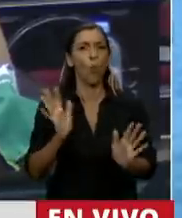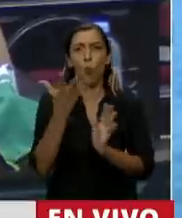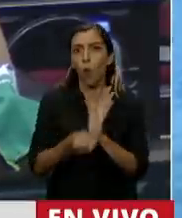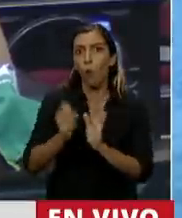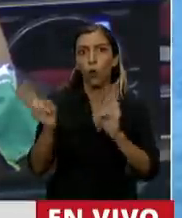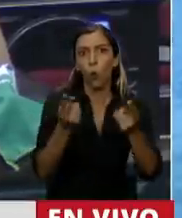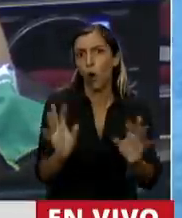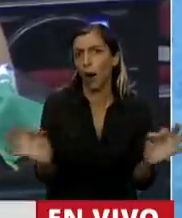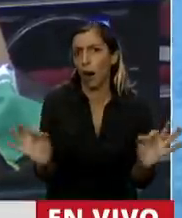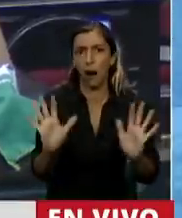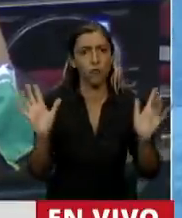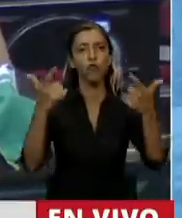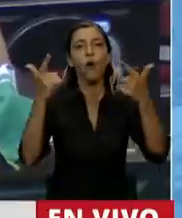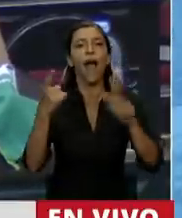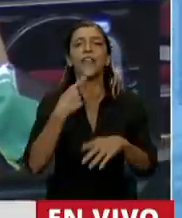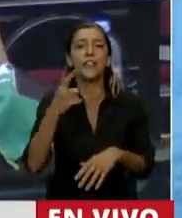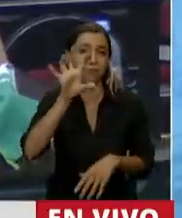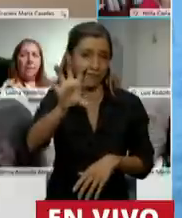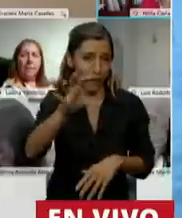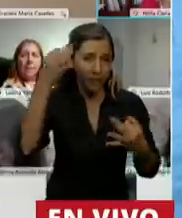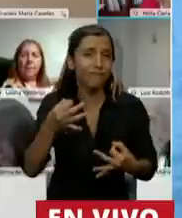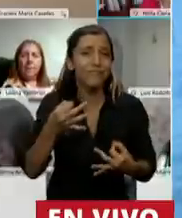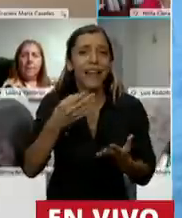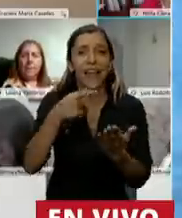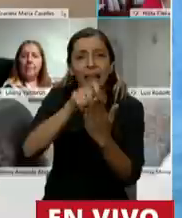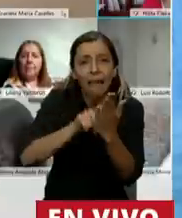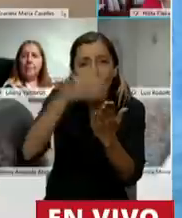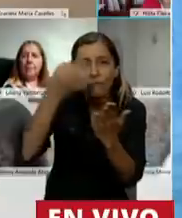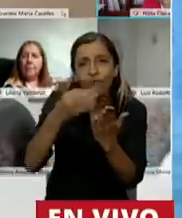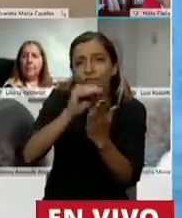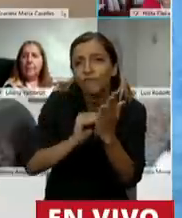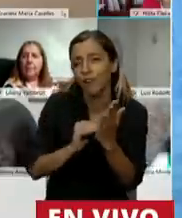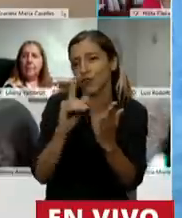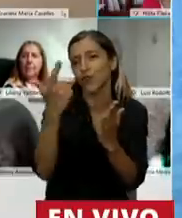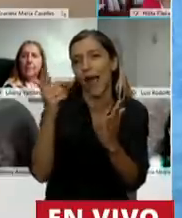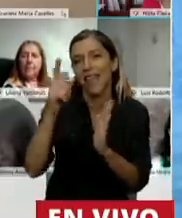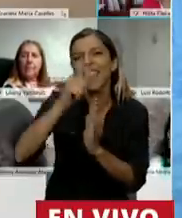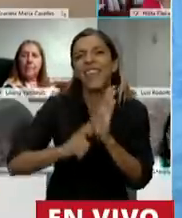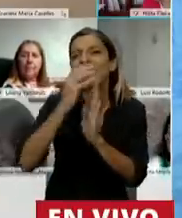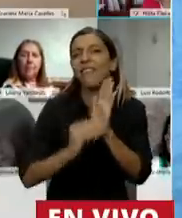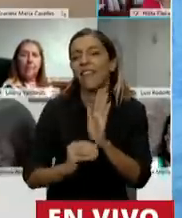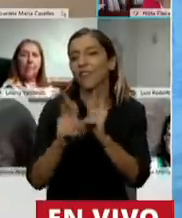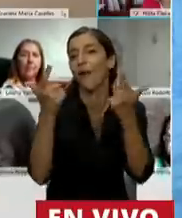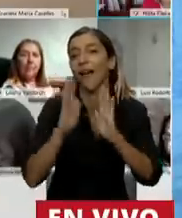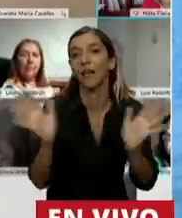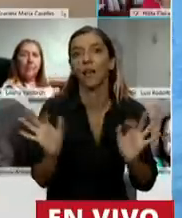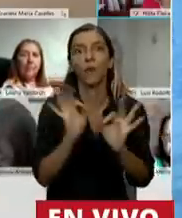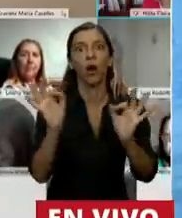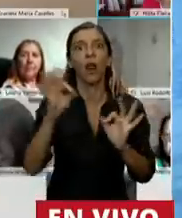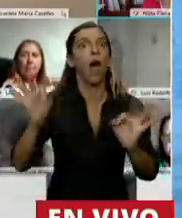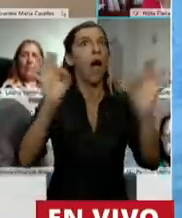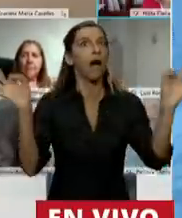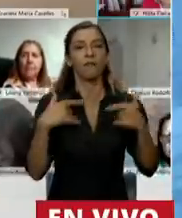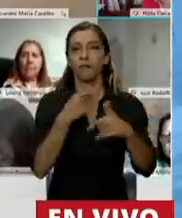ni registro, porque nadie quiere comprometerse. Tristemente debo decir que en un